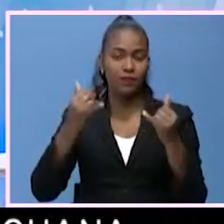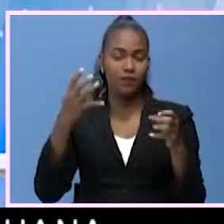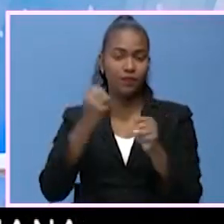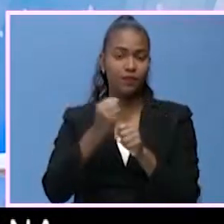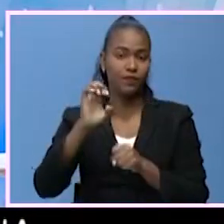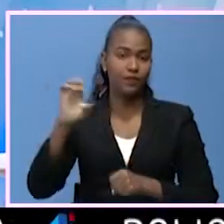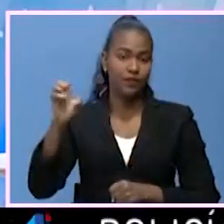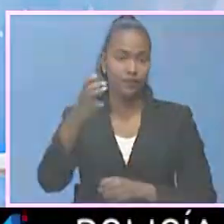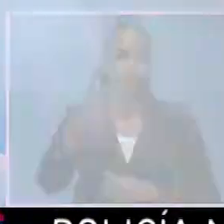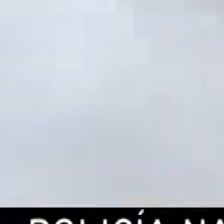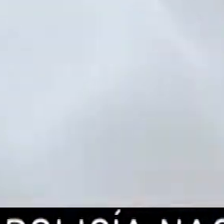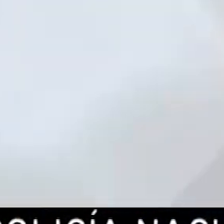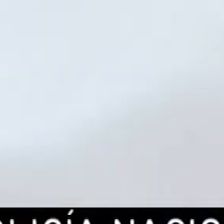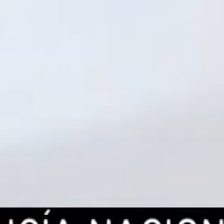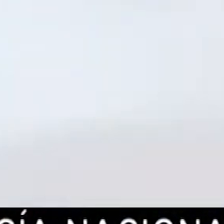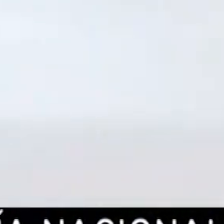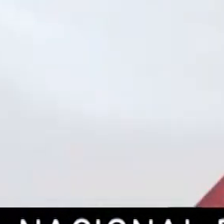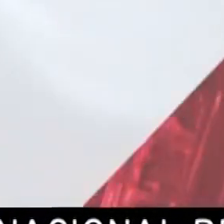resumen este.